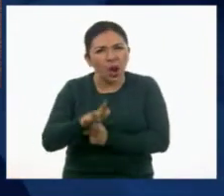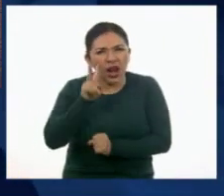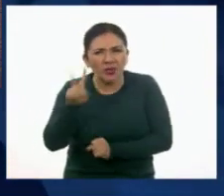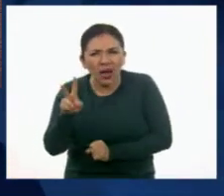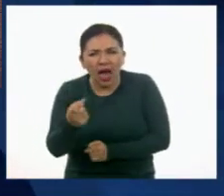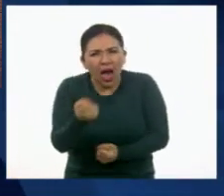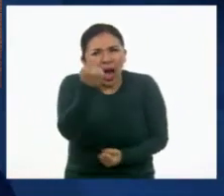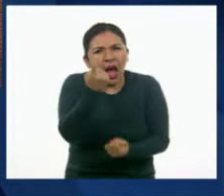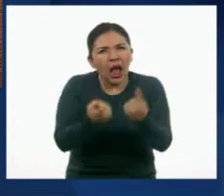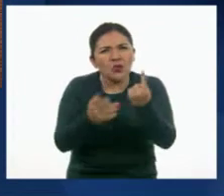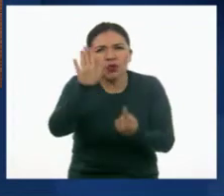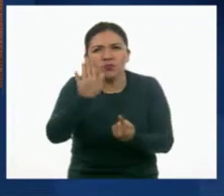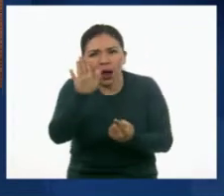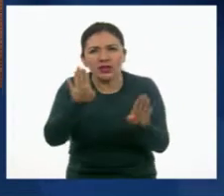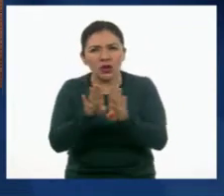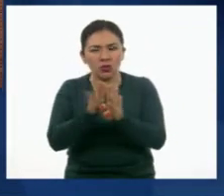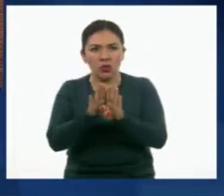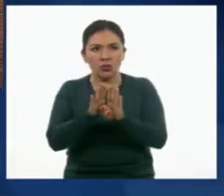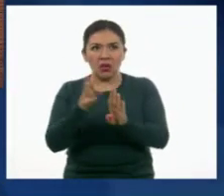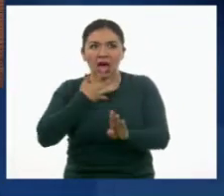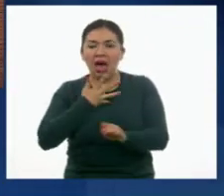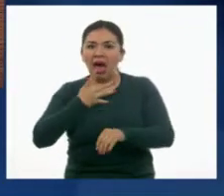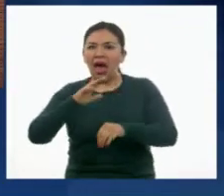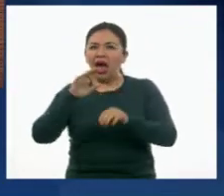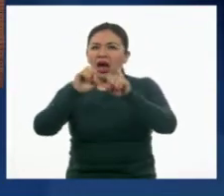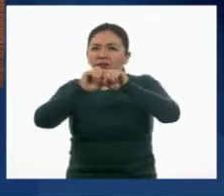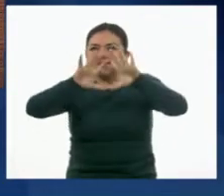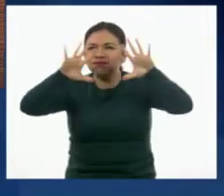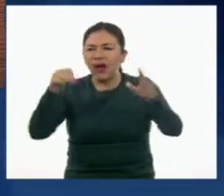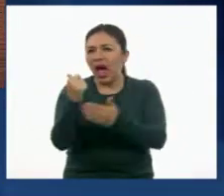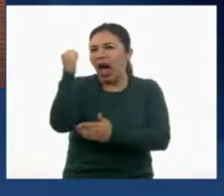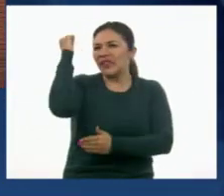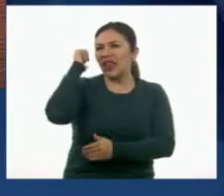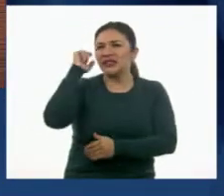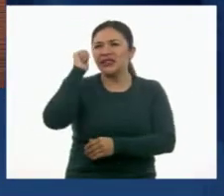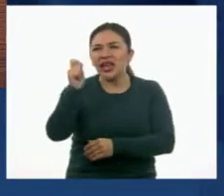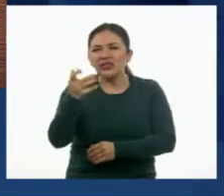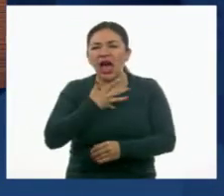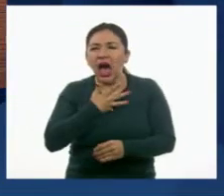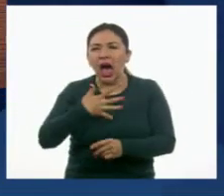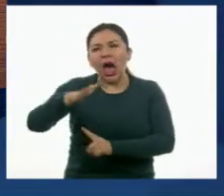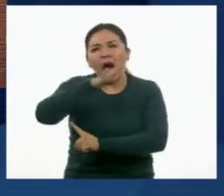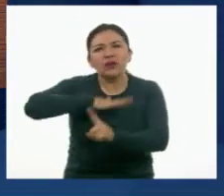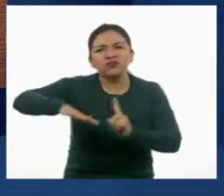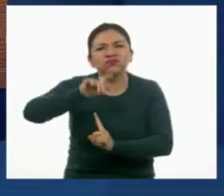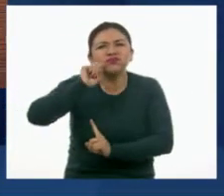se ve parte como del paisaje de donde ellos habitualmente se desenvuelven.